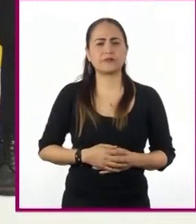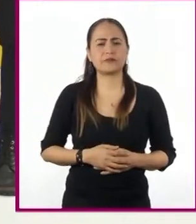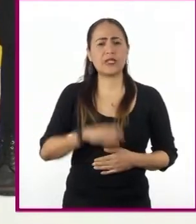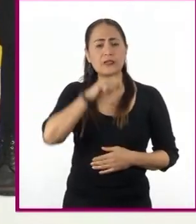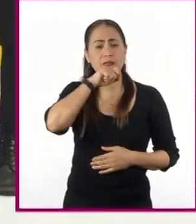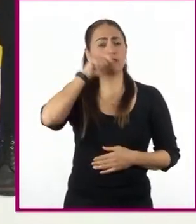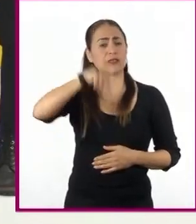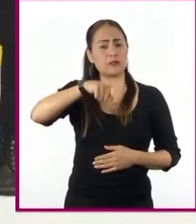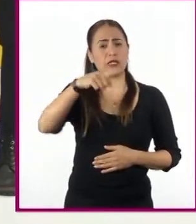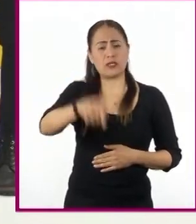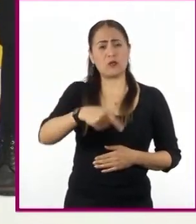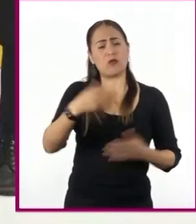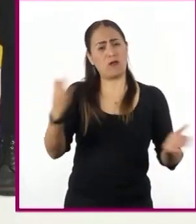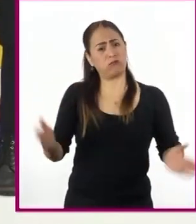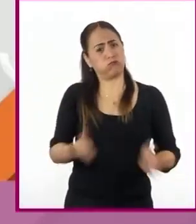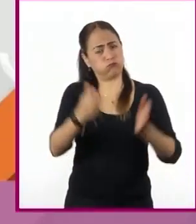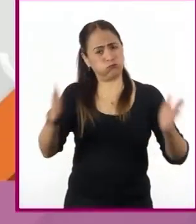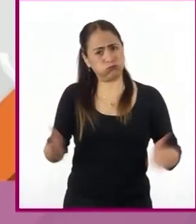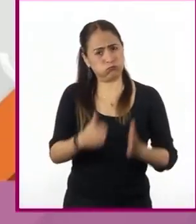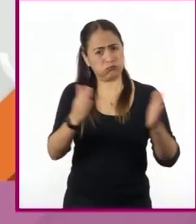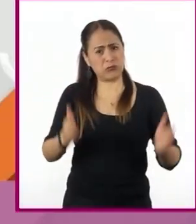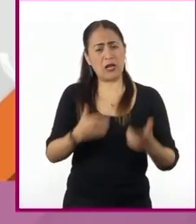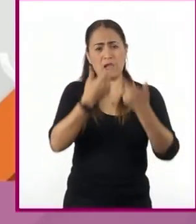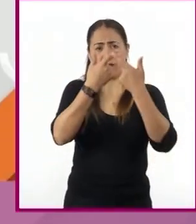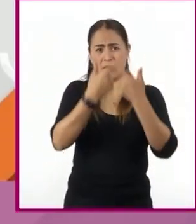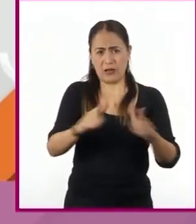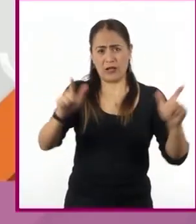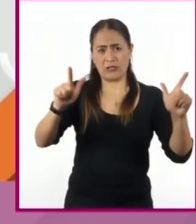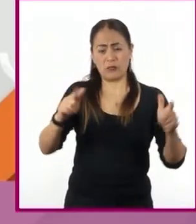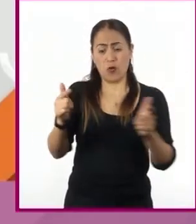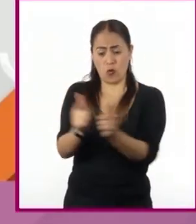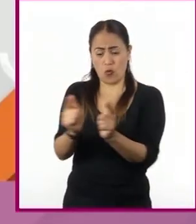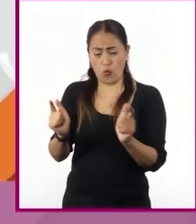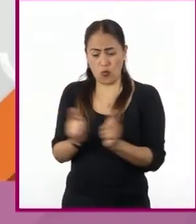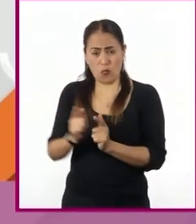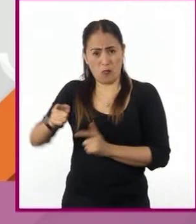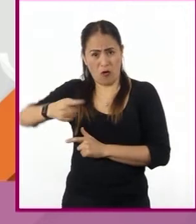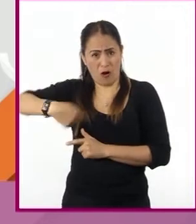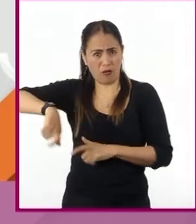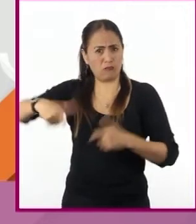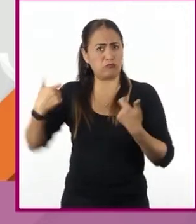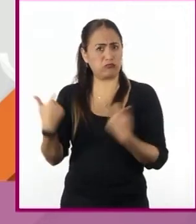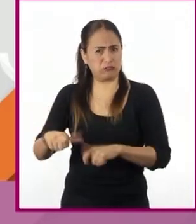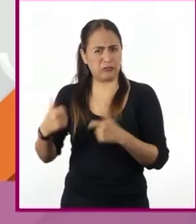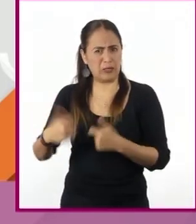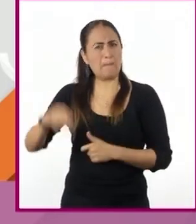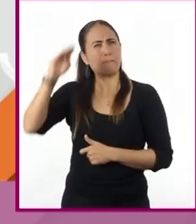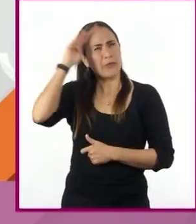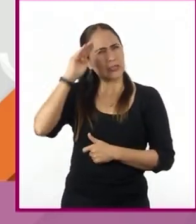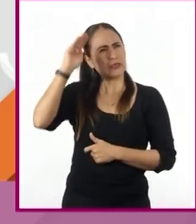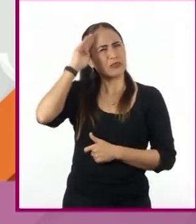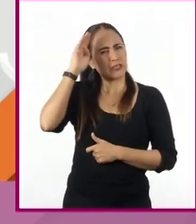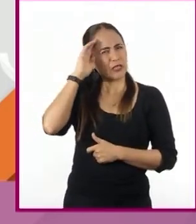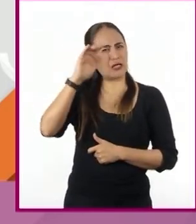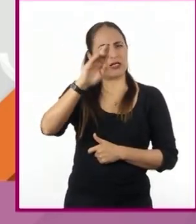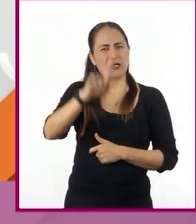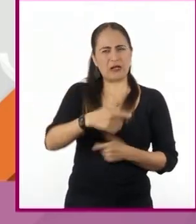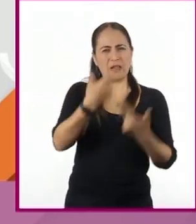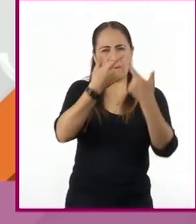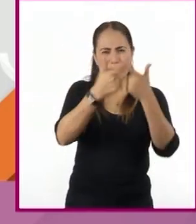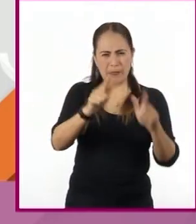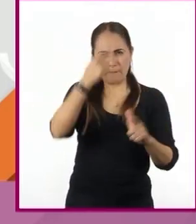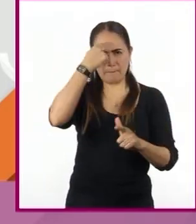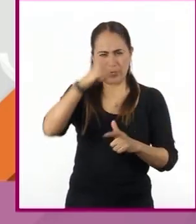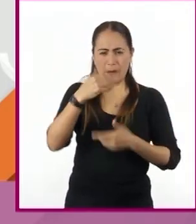los principales impulsores del liberalismo. La burguesía estaba convencida de que el liberalismo era lo único que podía permitir el progreso